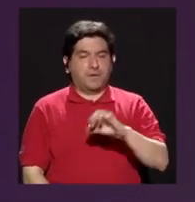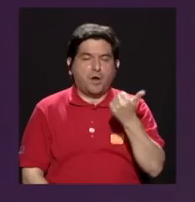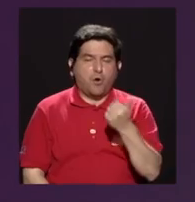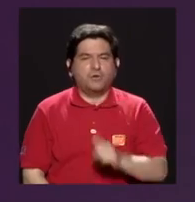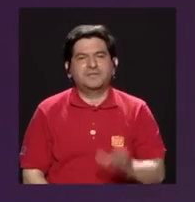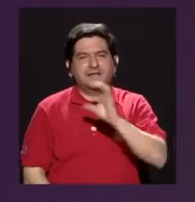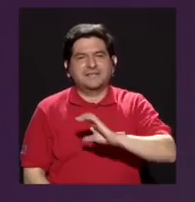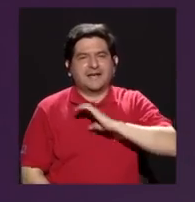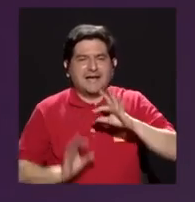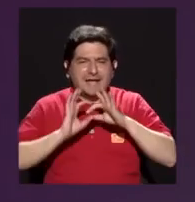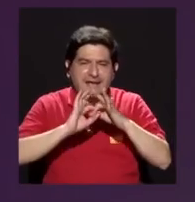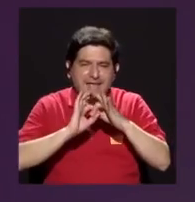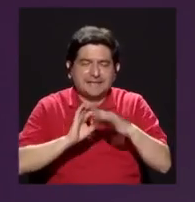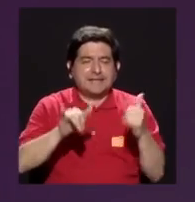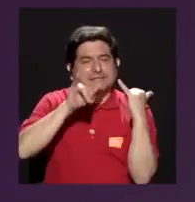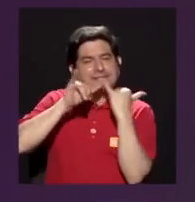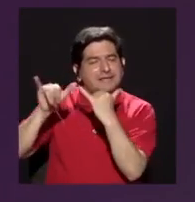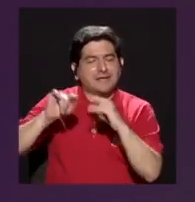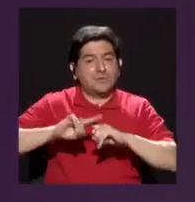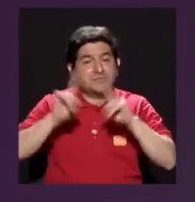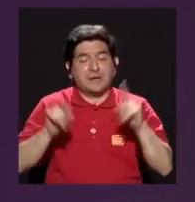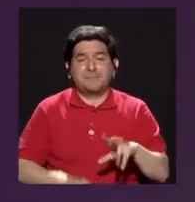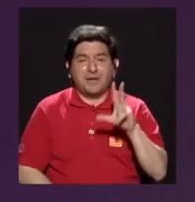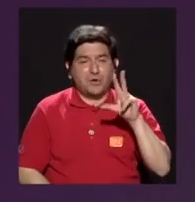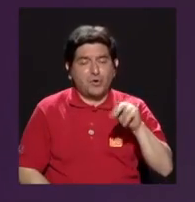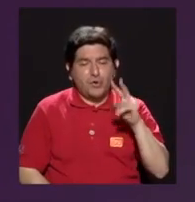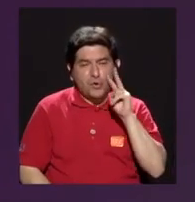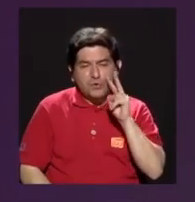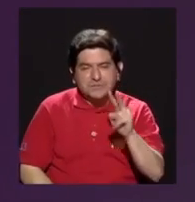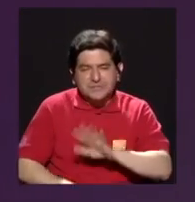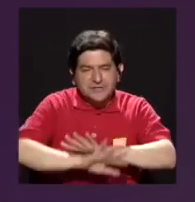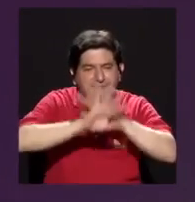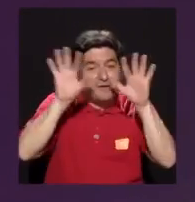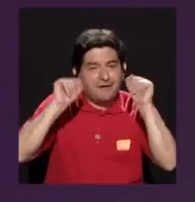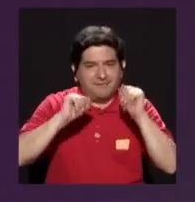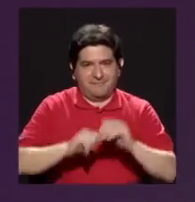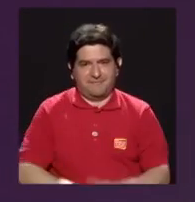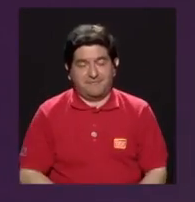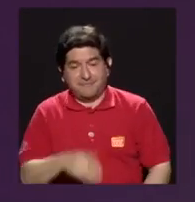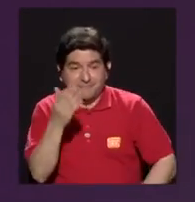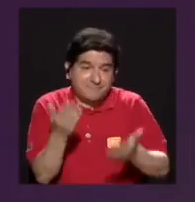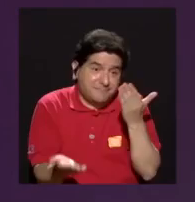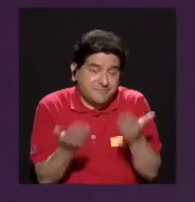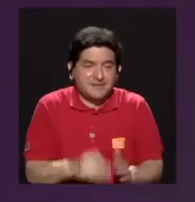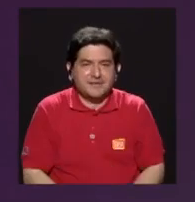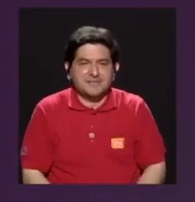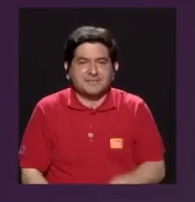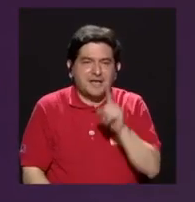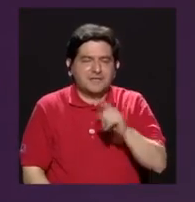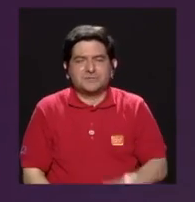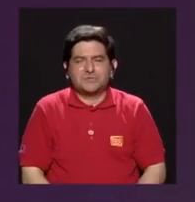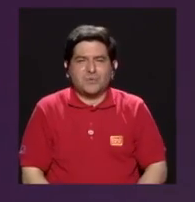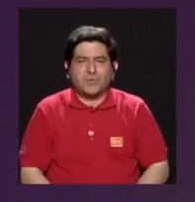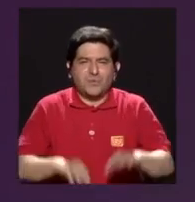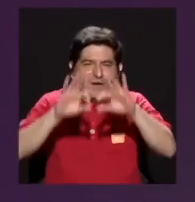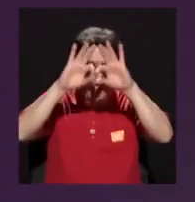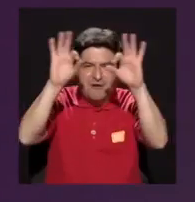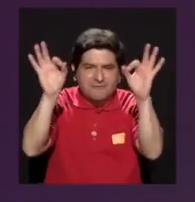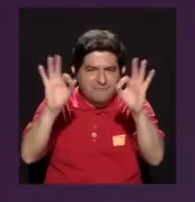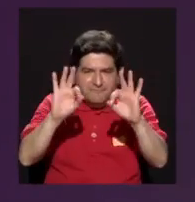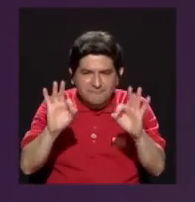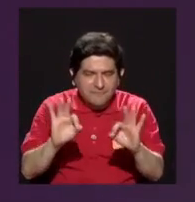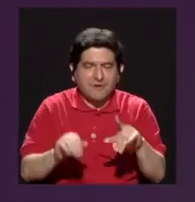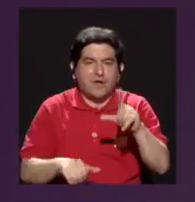el carácter sexualizados se denuncia pero como no es evidente por ejemplo hay una silueta en un